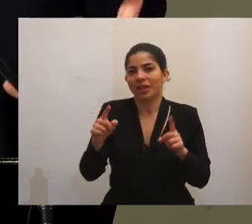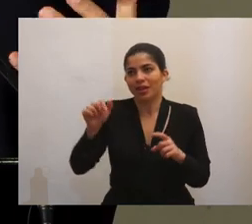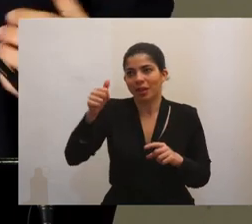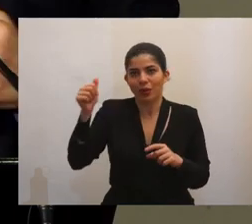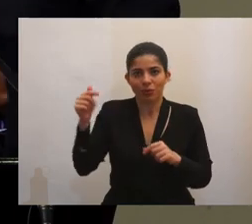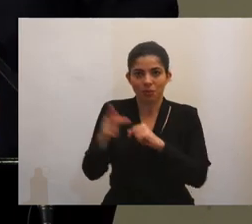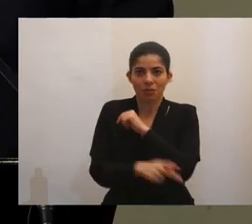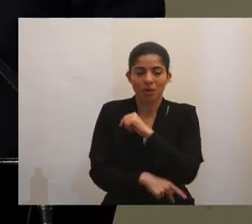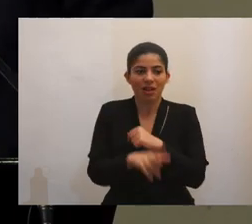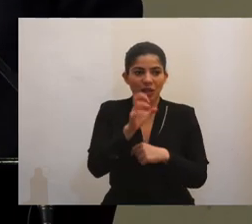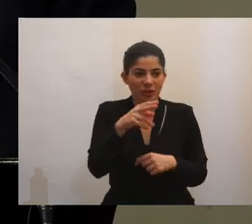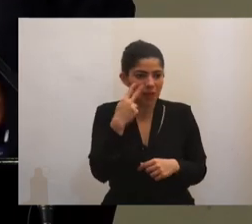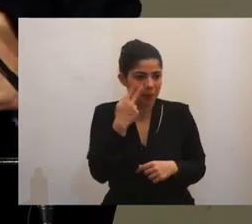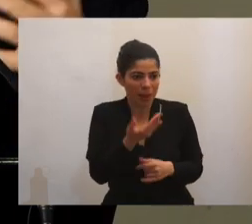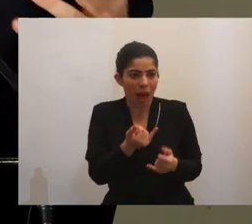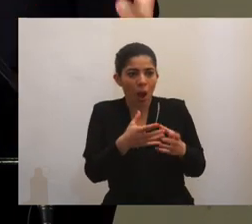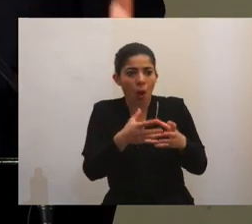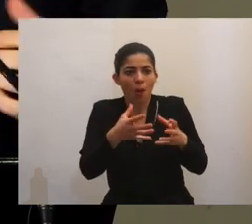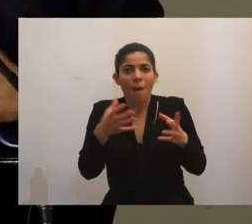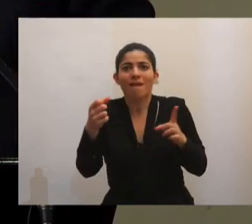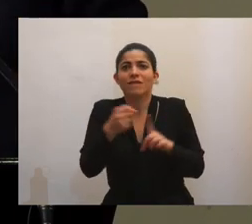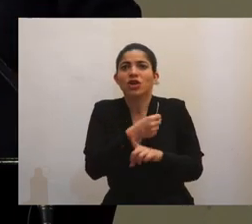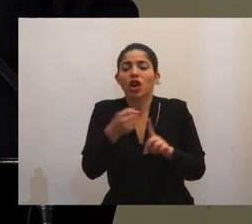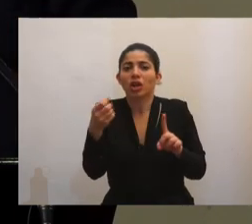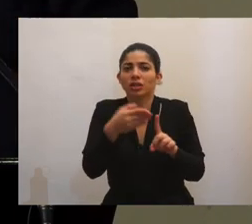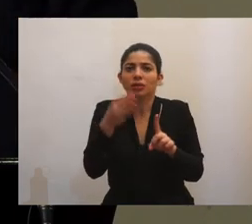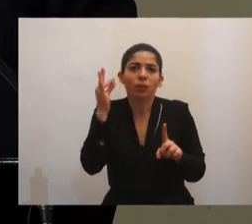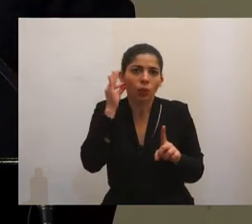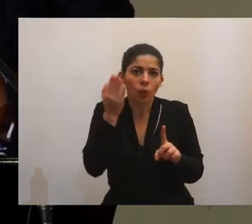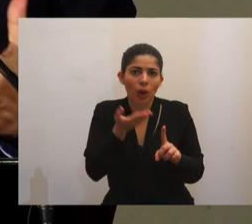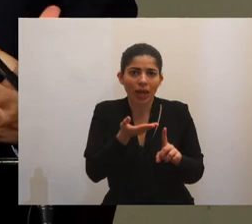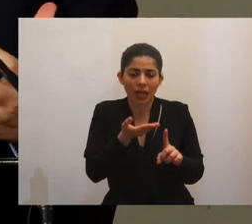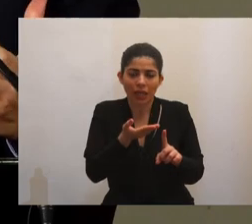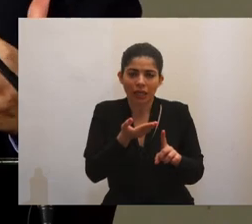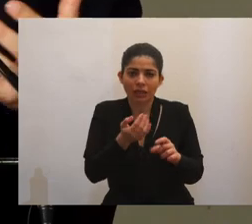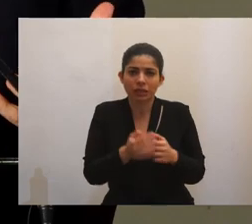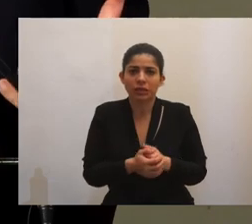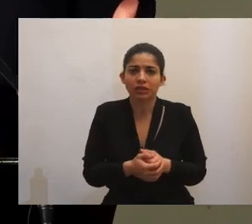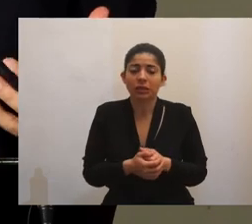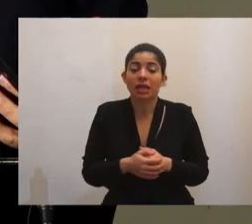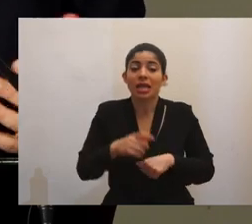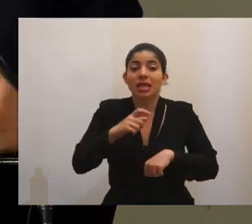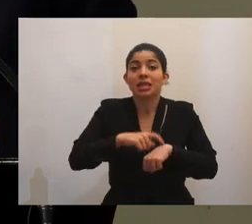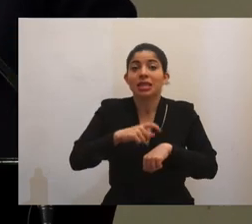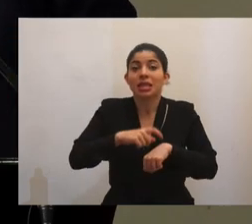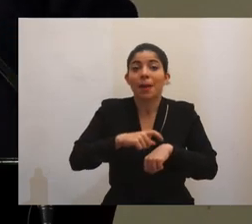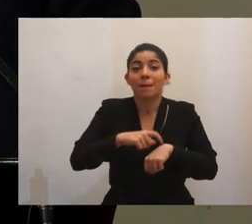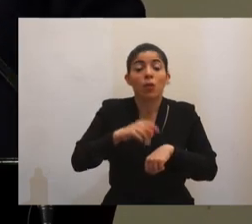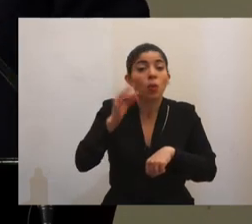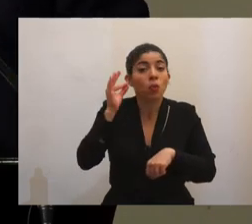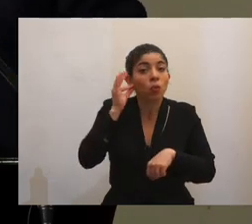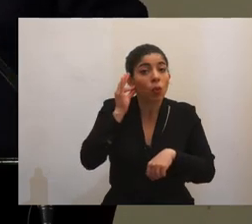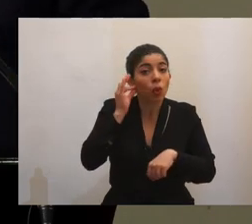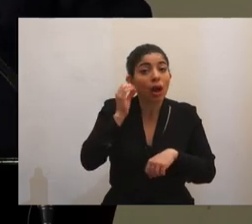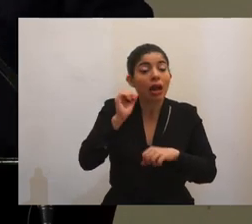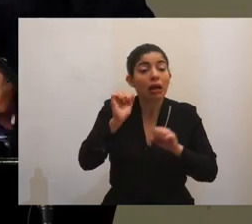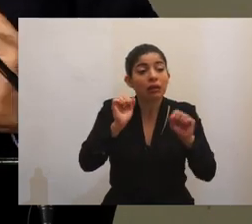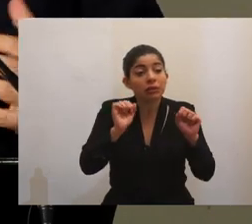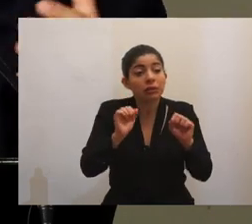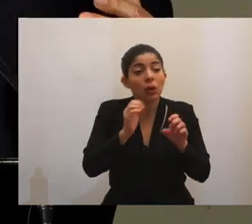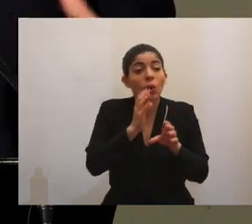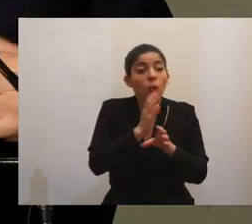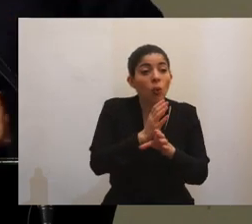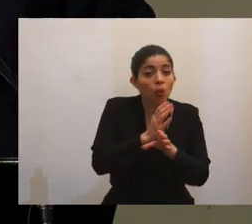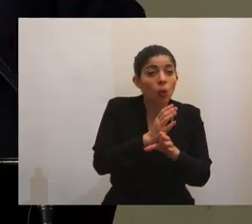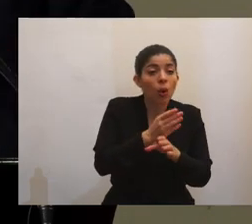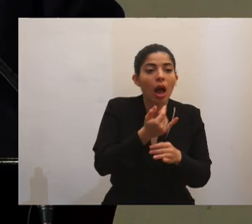está constatando un aumento de la violencia contra ellos, contra ellas, y el tiempo que dedican las mujeres a las tareas de cuidado